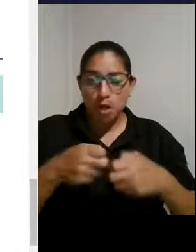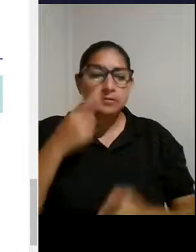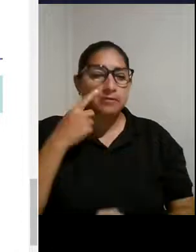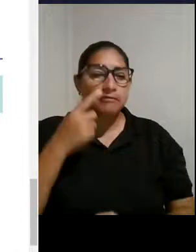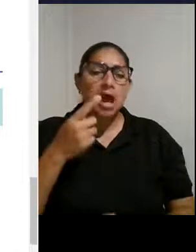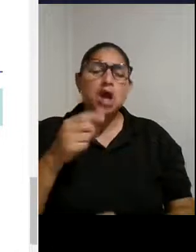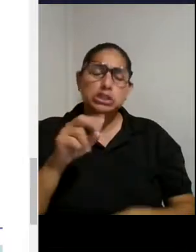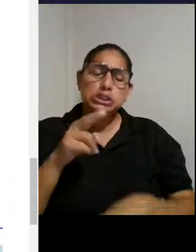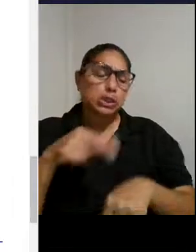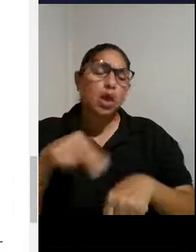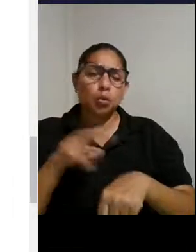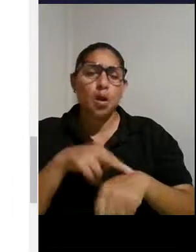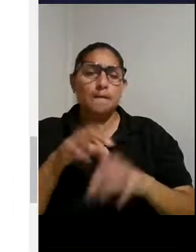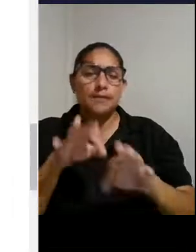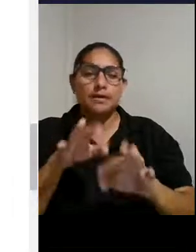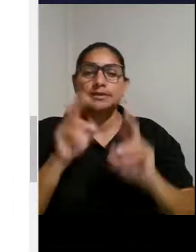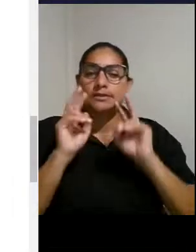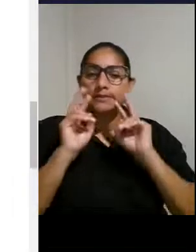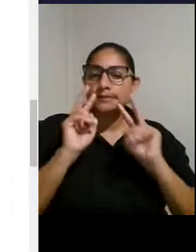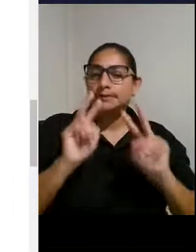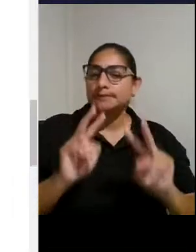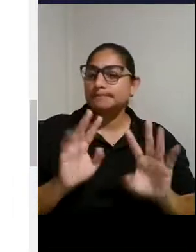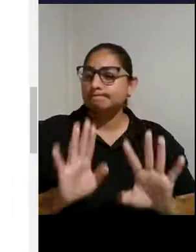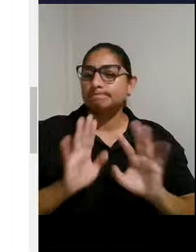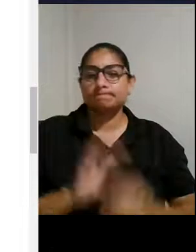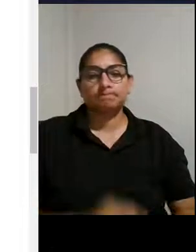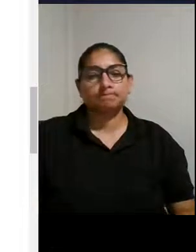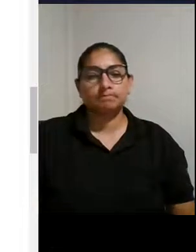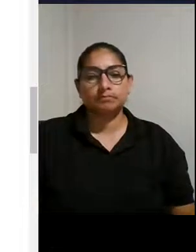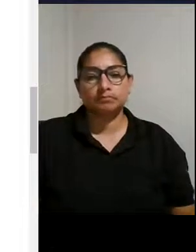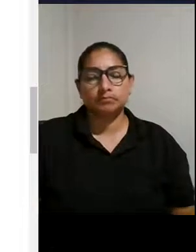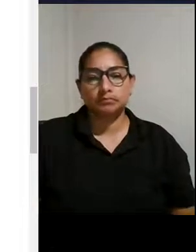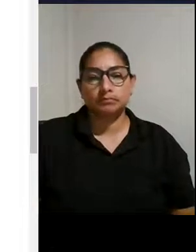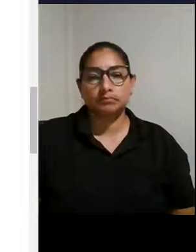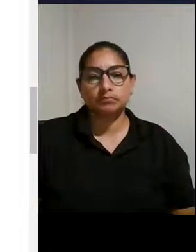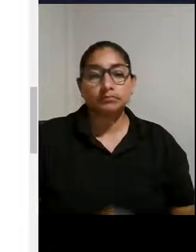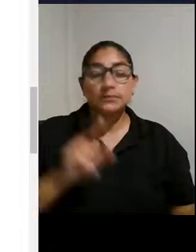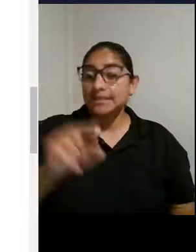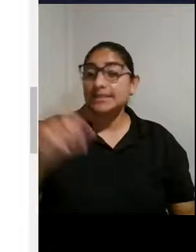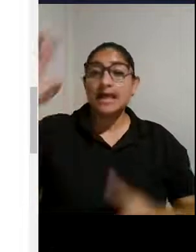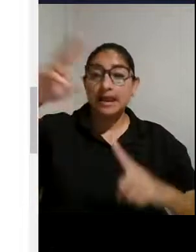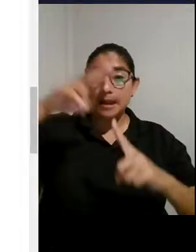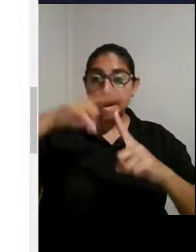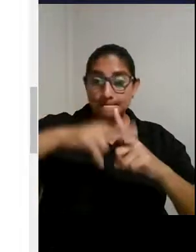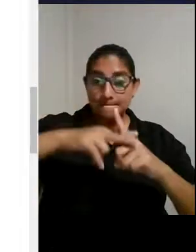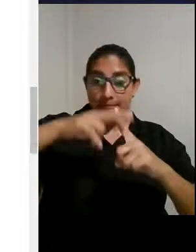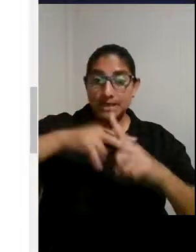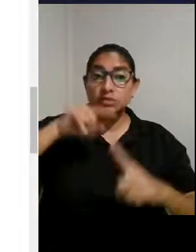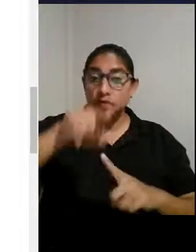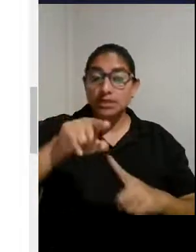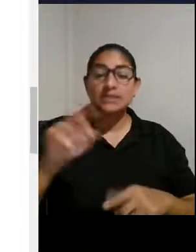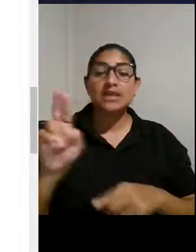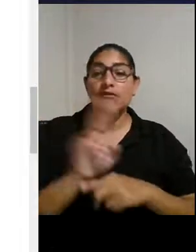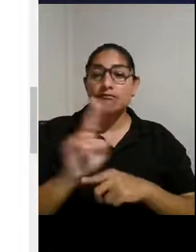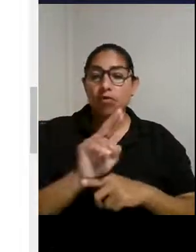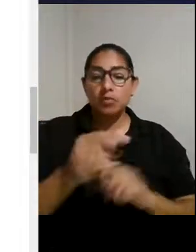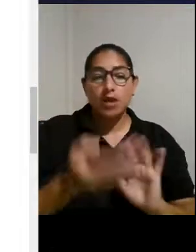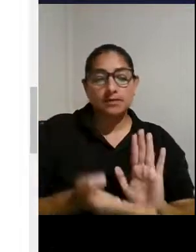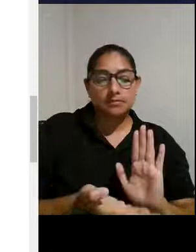para nosotros, no es otra cosa que la aplicación de esto que nosotros vimos acá, que es el